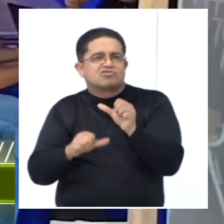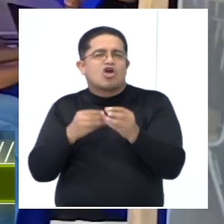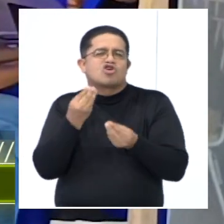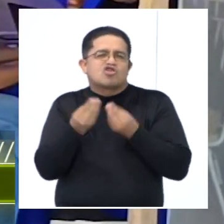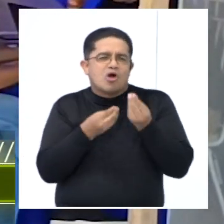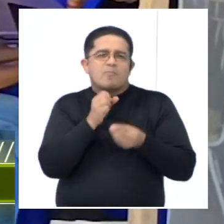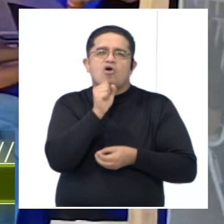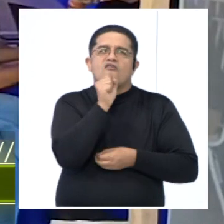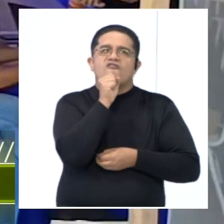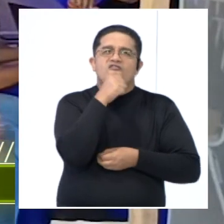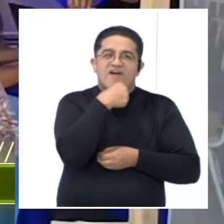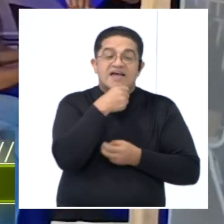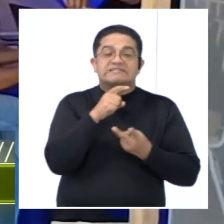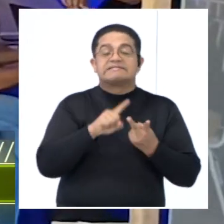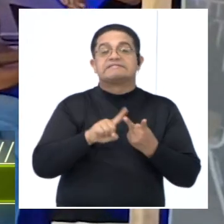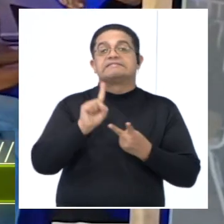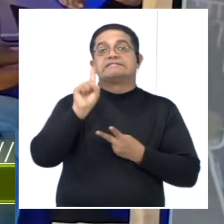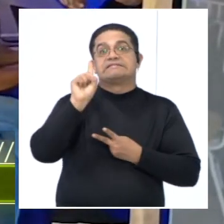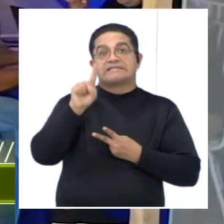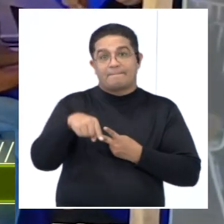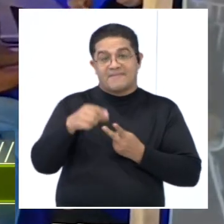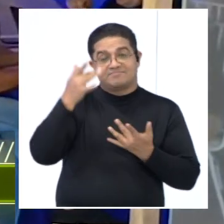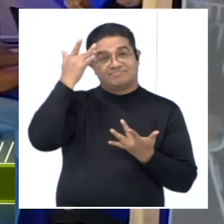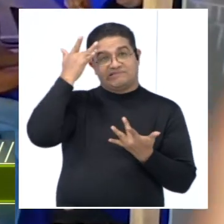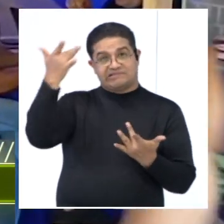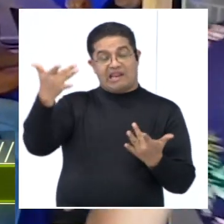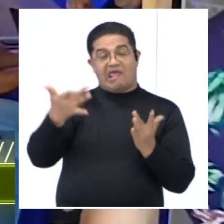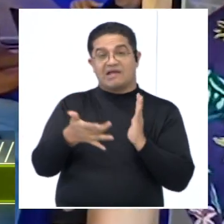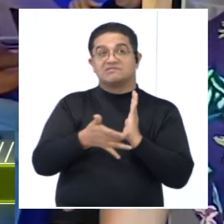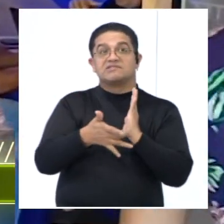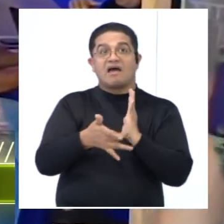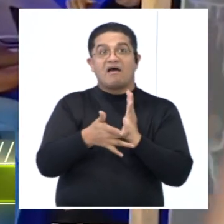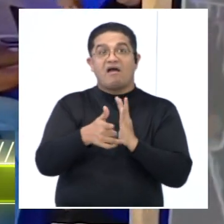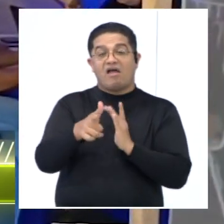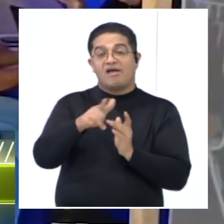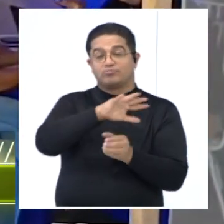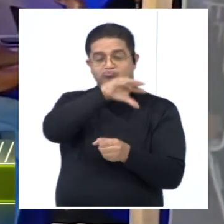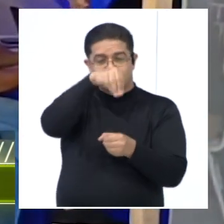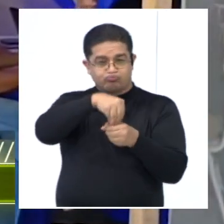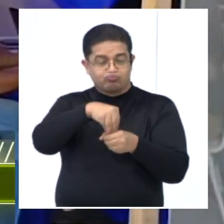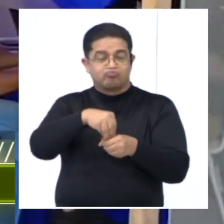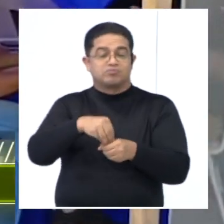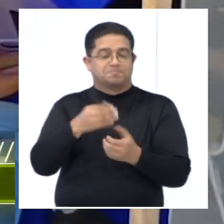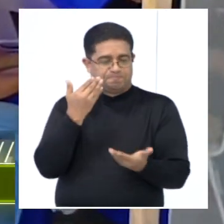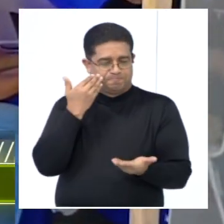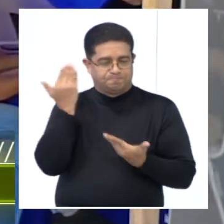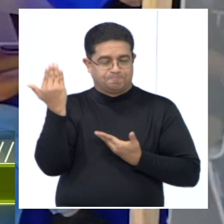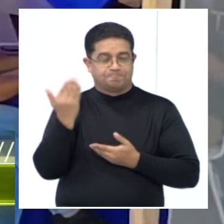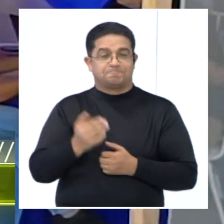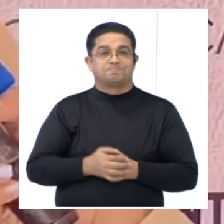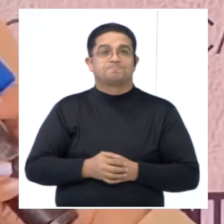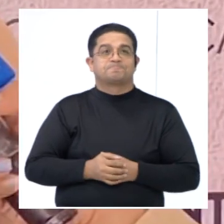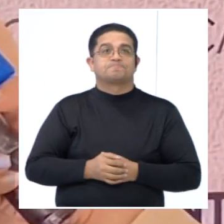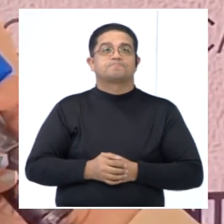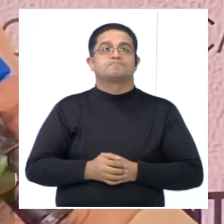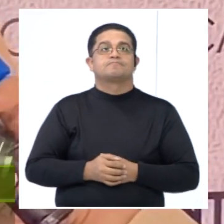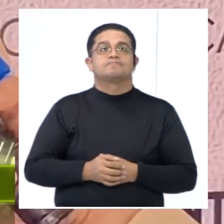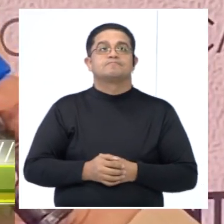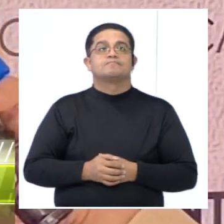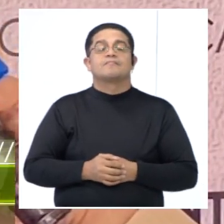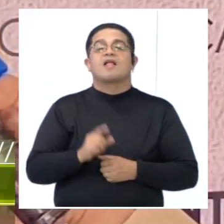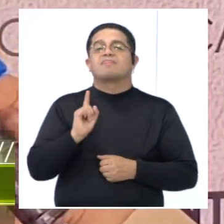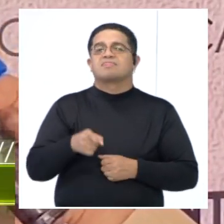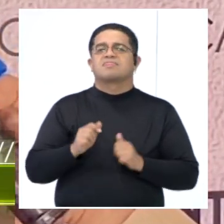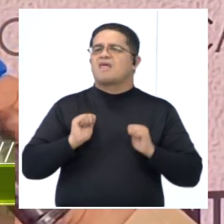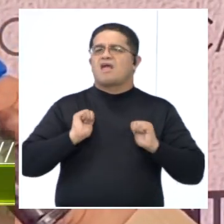como también la intervención de la inteligencia artificial en esta rama de la medicina. Escuchemos. Tenemos que comenzar a